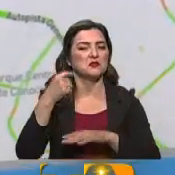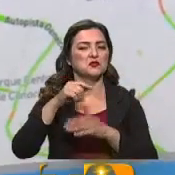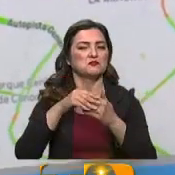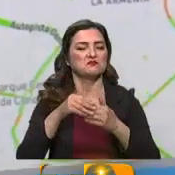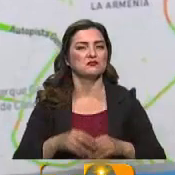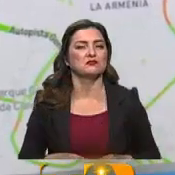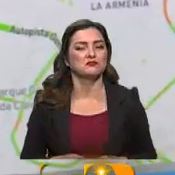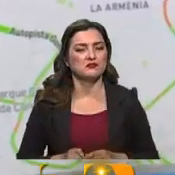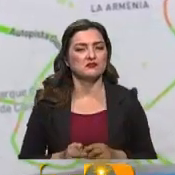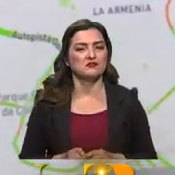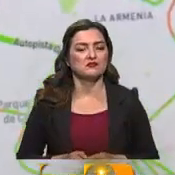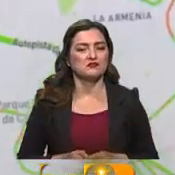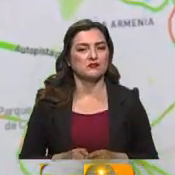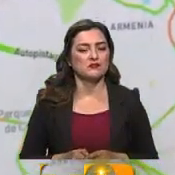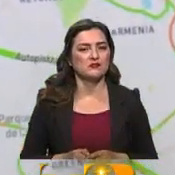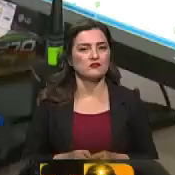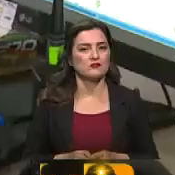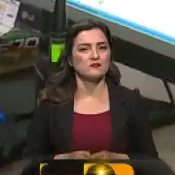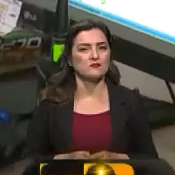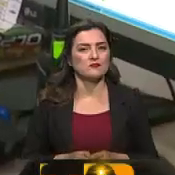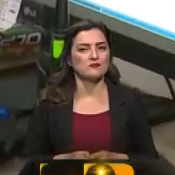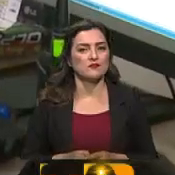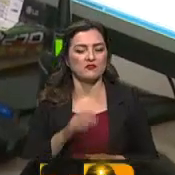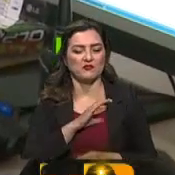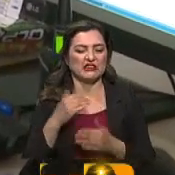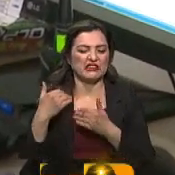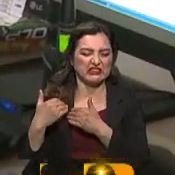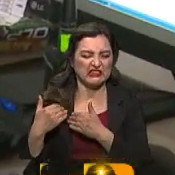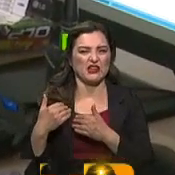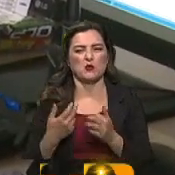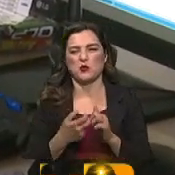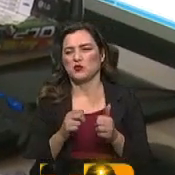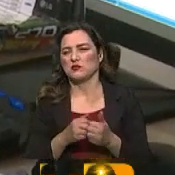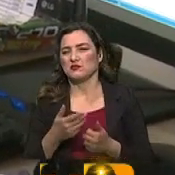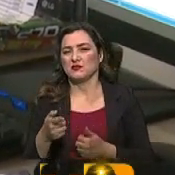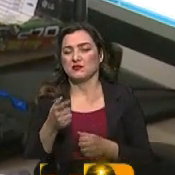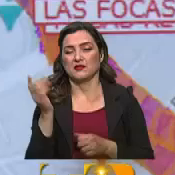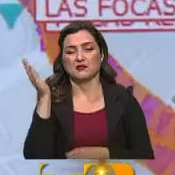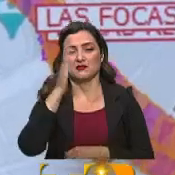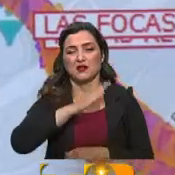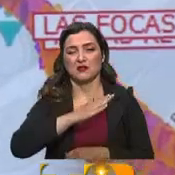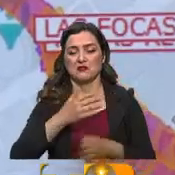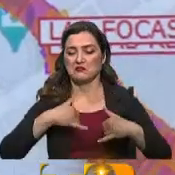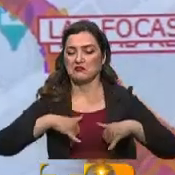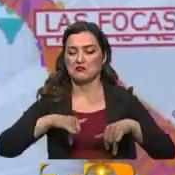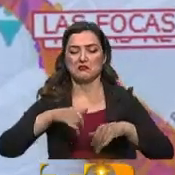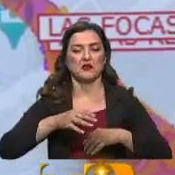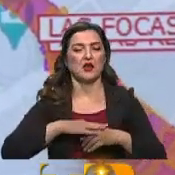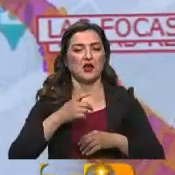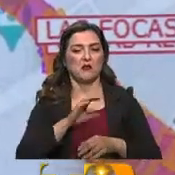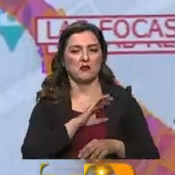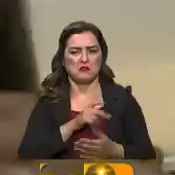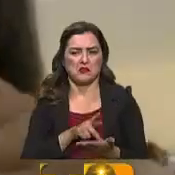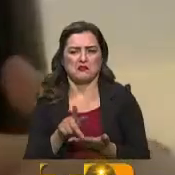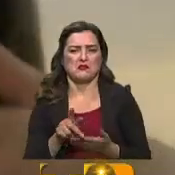$7,000,000. Eso significa una gran carga cuando ese corredor debería ser absolutamente sustentable, tomando en consideración